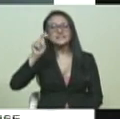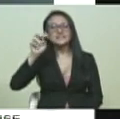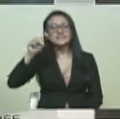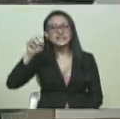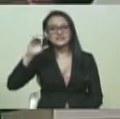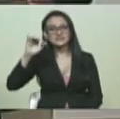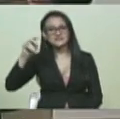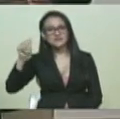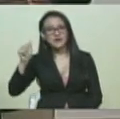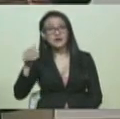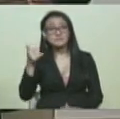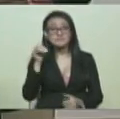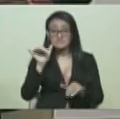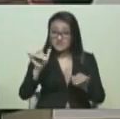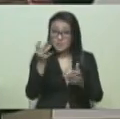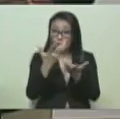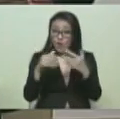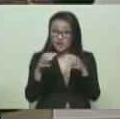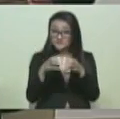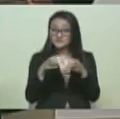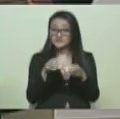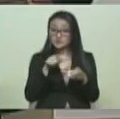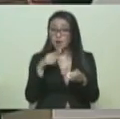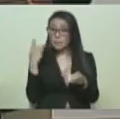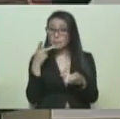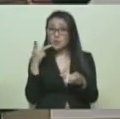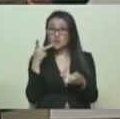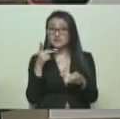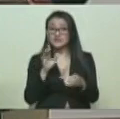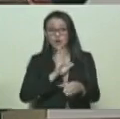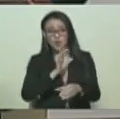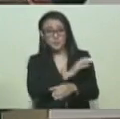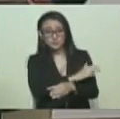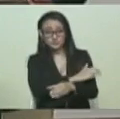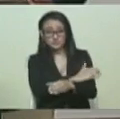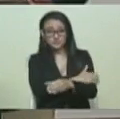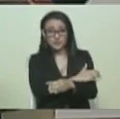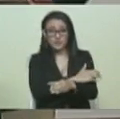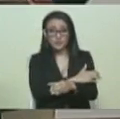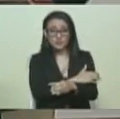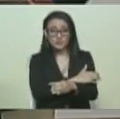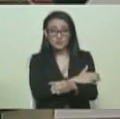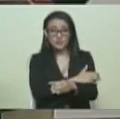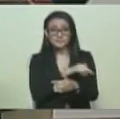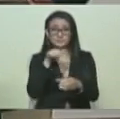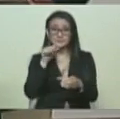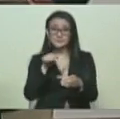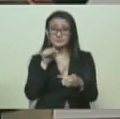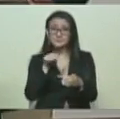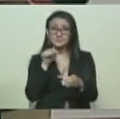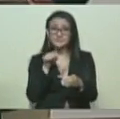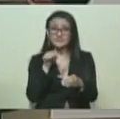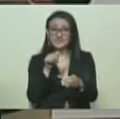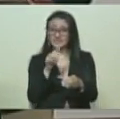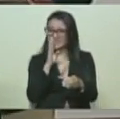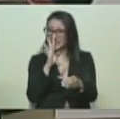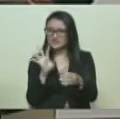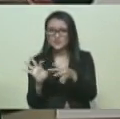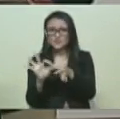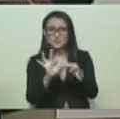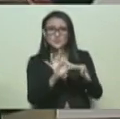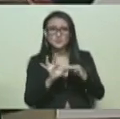organización, supuesta organización política llamada Voluntad Popular, está directamente